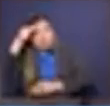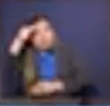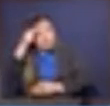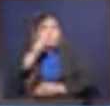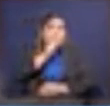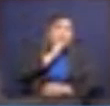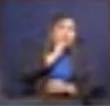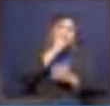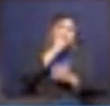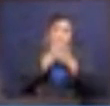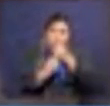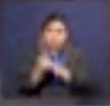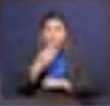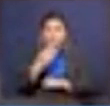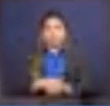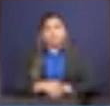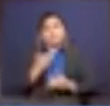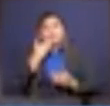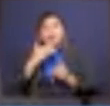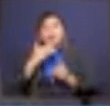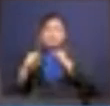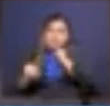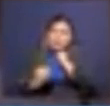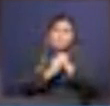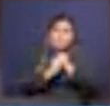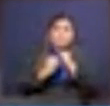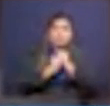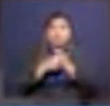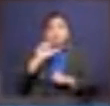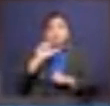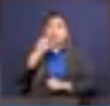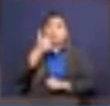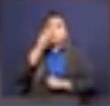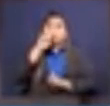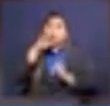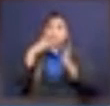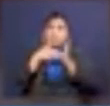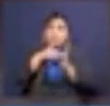particular, gracias al apoyo de